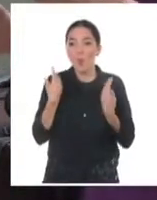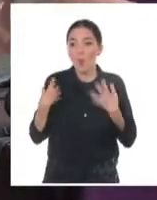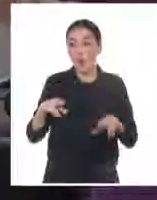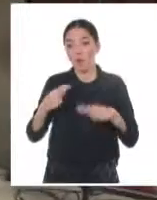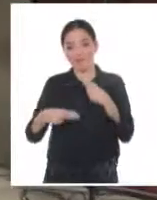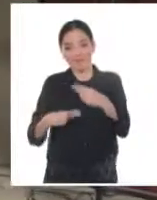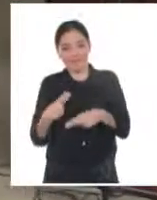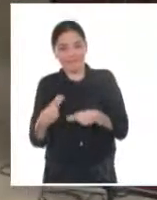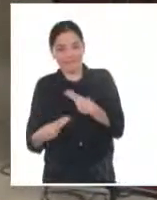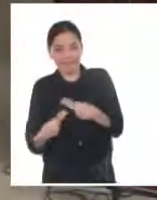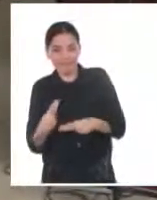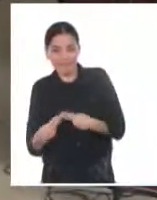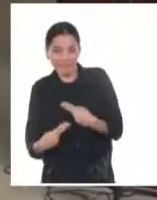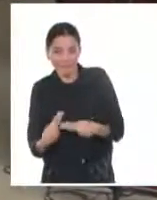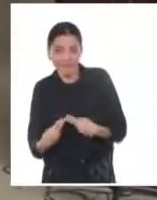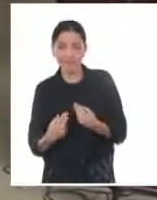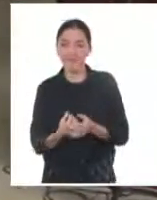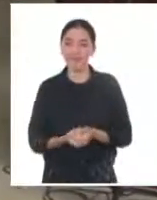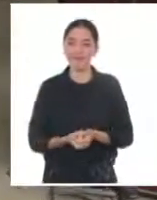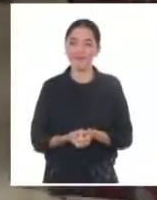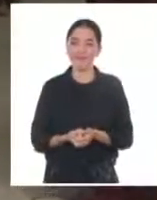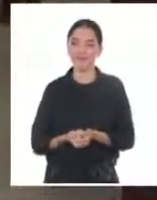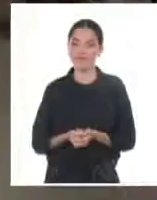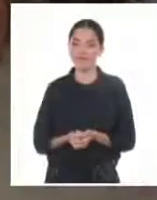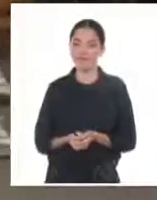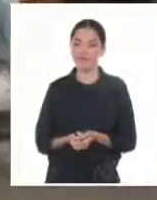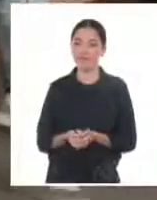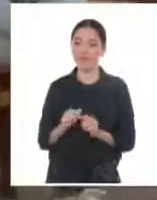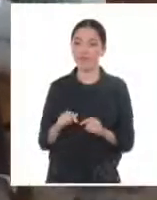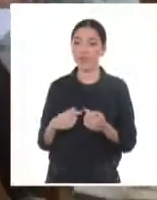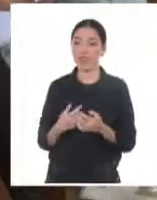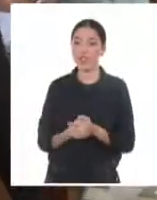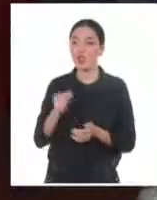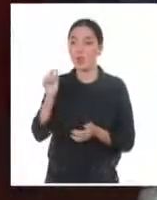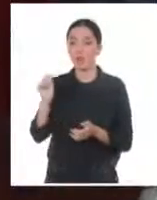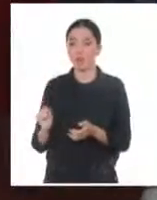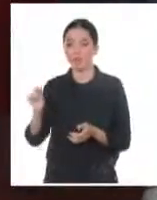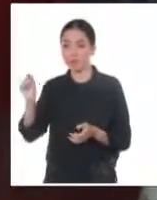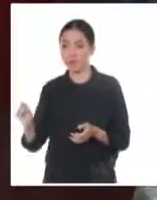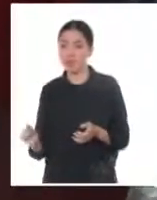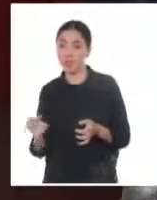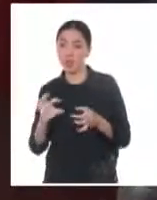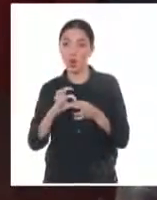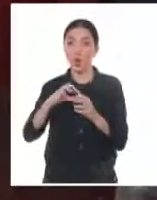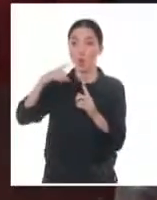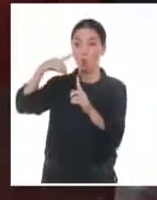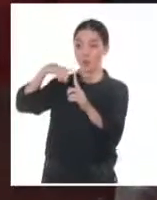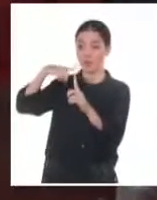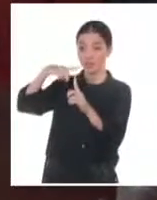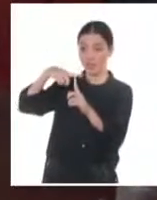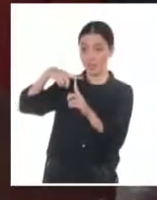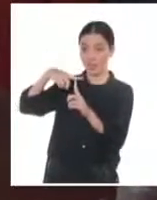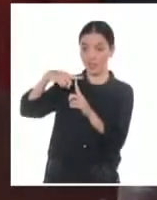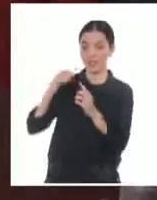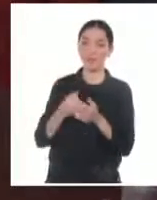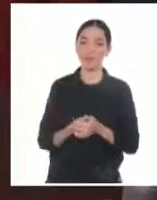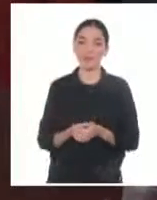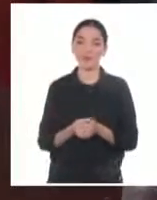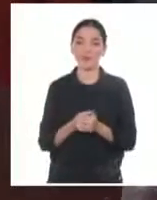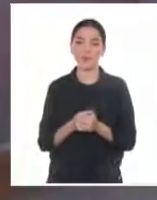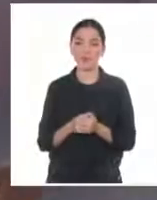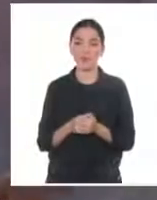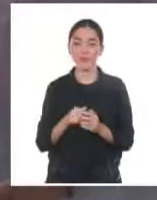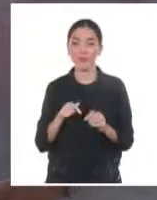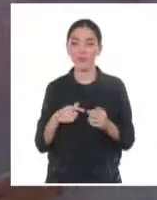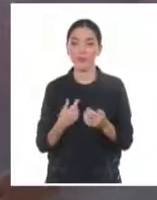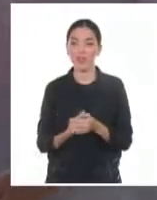texto fue entregado a varias personalidades guantanameras y donado, junto a otras obras literarias, a la Biblioteca Pública 14